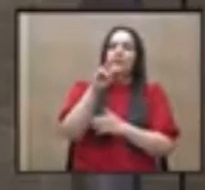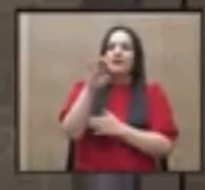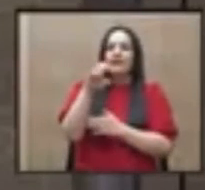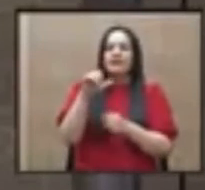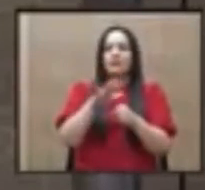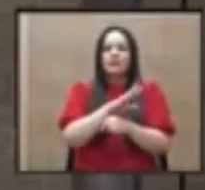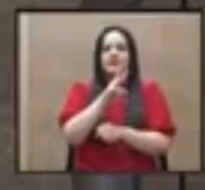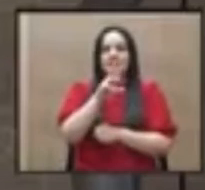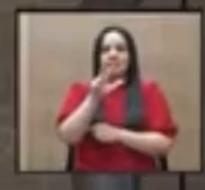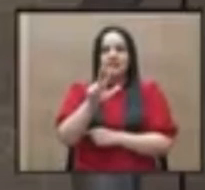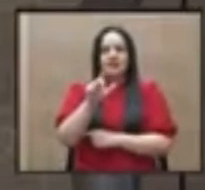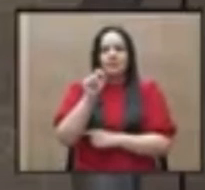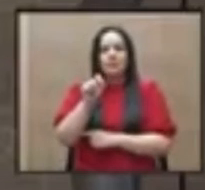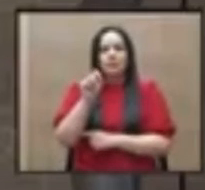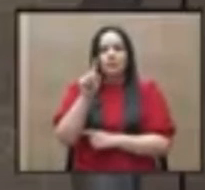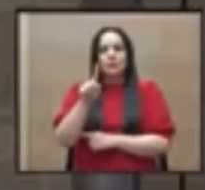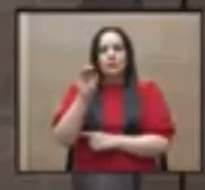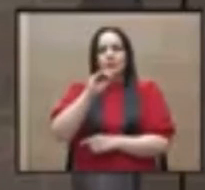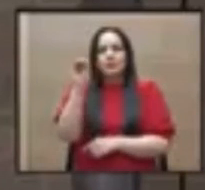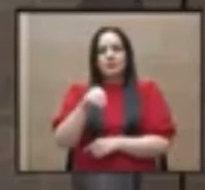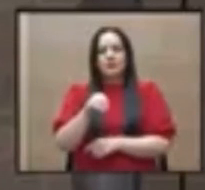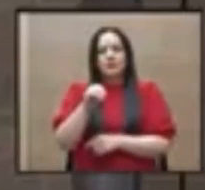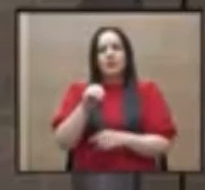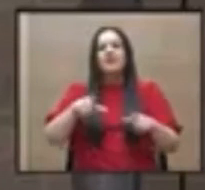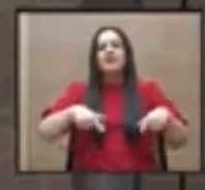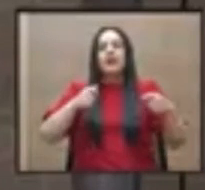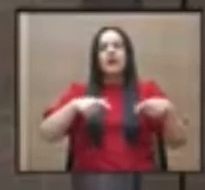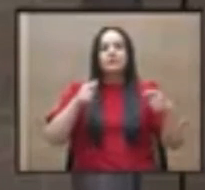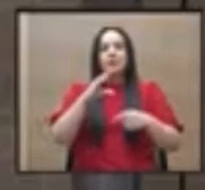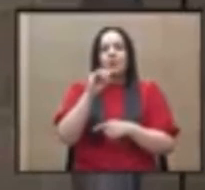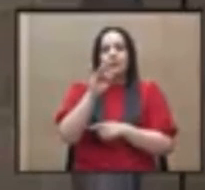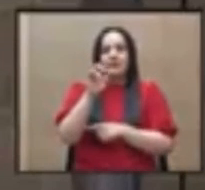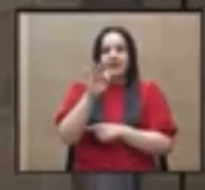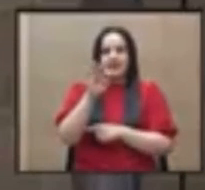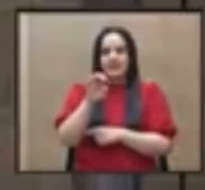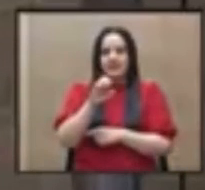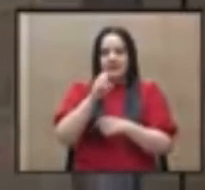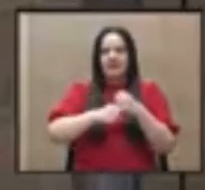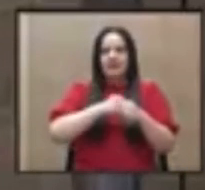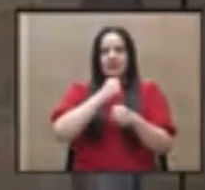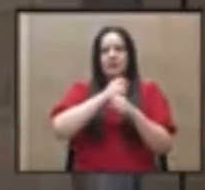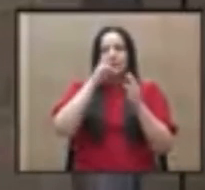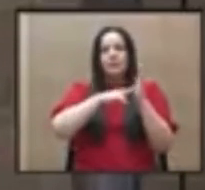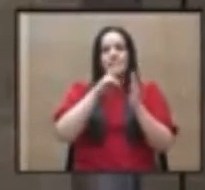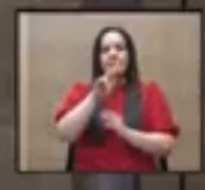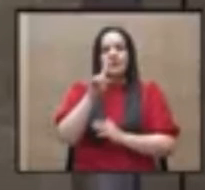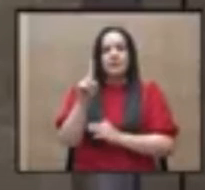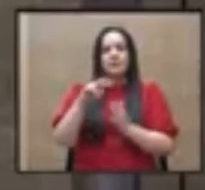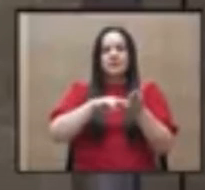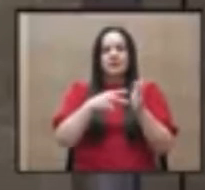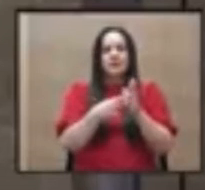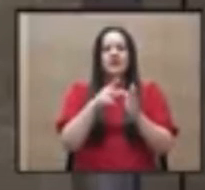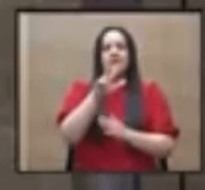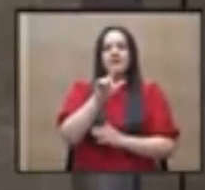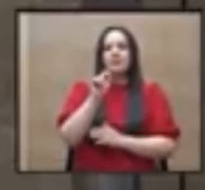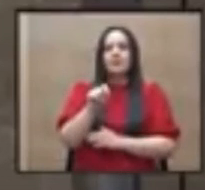63.1% del gasto corriente del 2021. Eso significa que